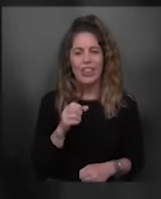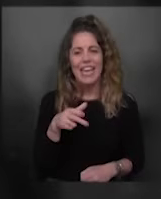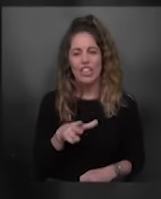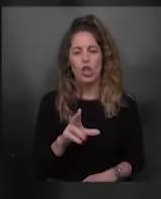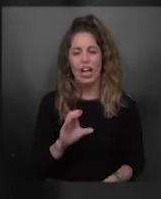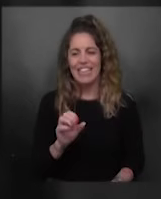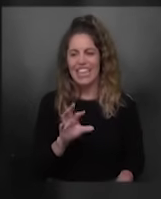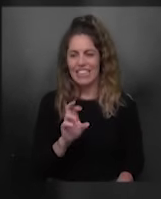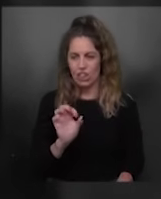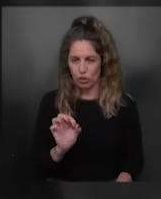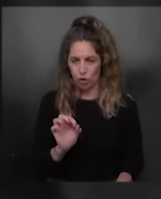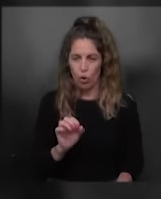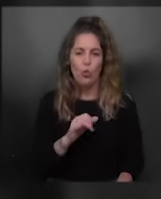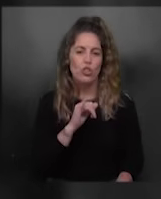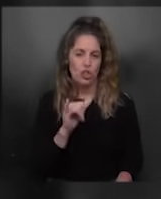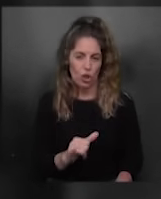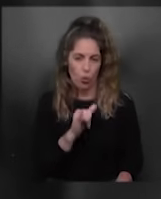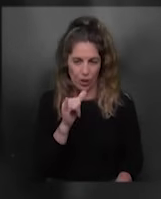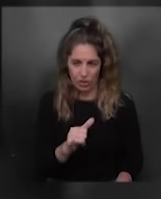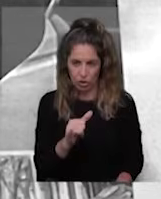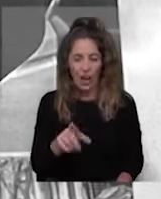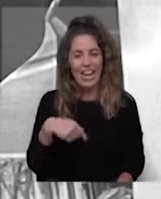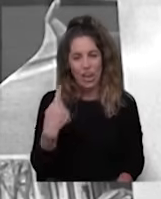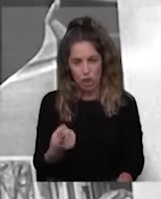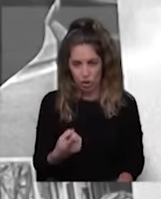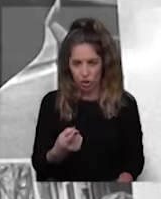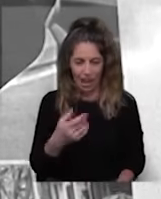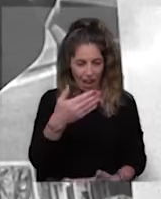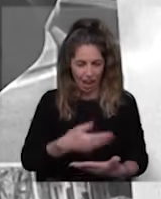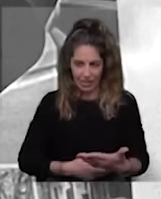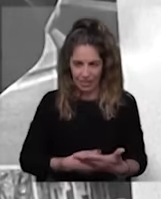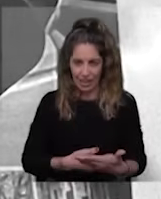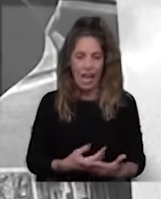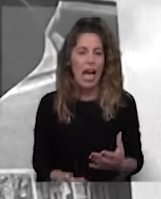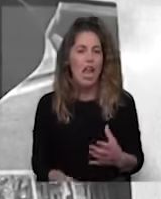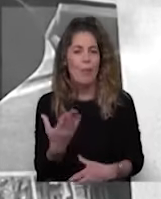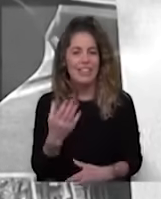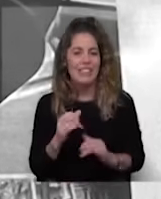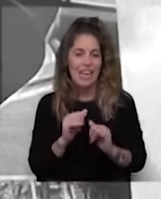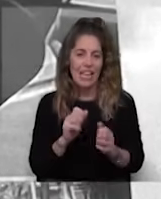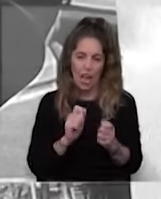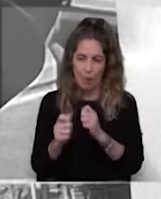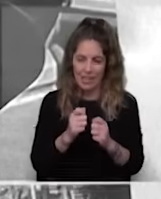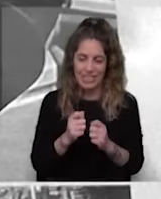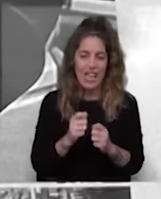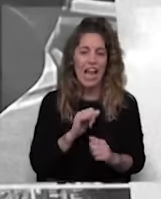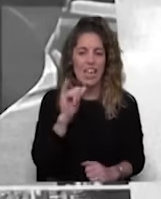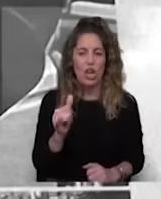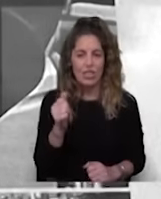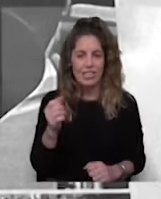castaño cuyo relato se detalla en otra acta al aparecer en La Prensa la noticia del asesinato de Ramos